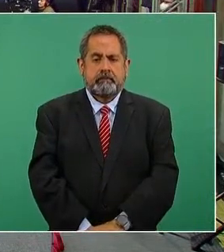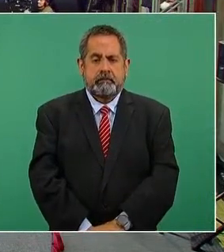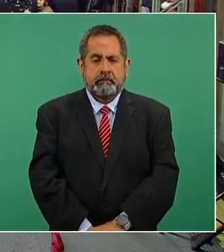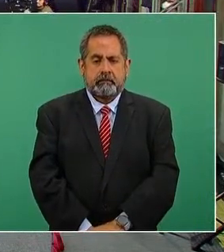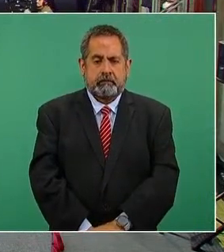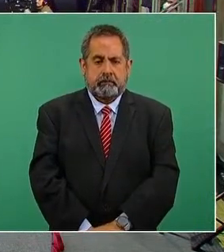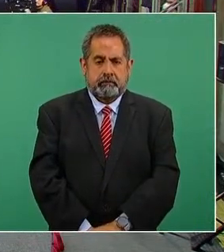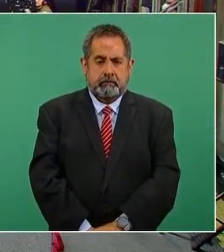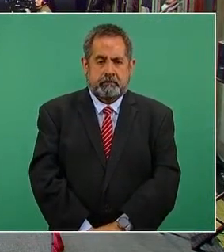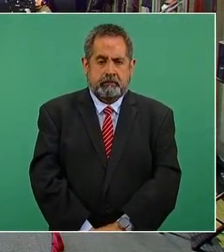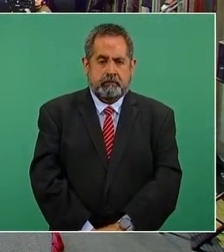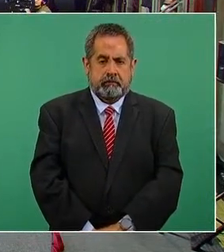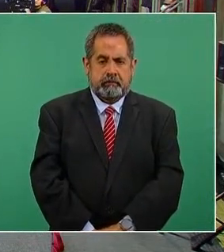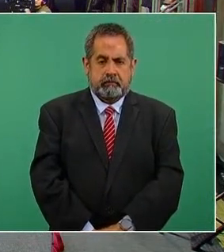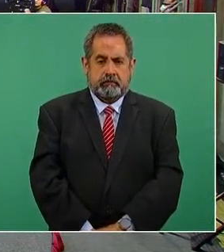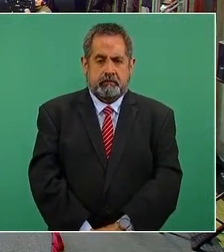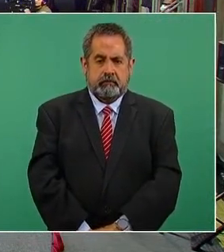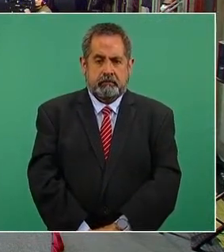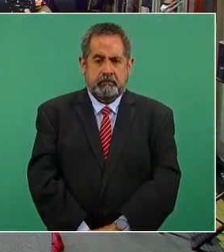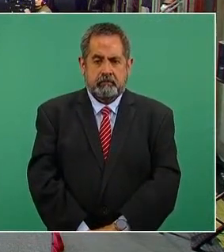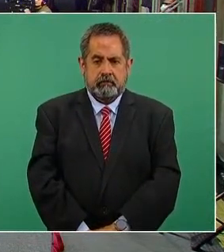La compañera.